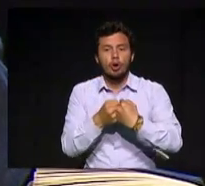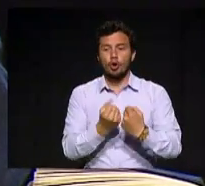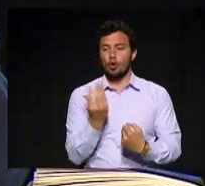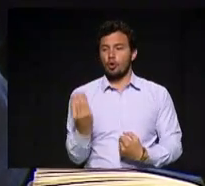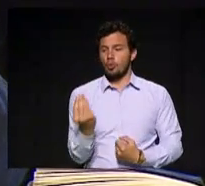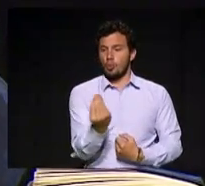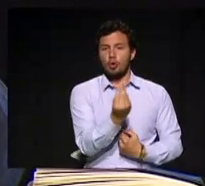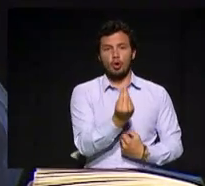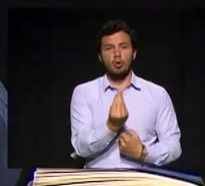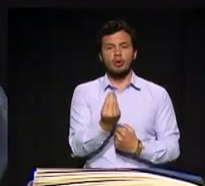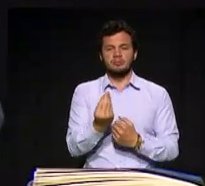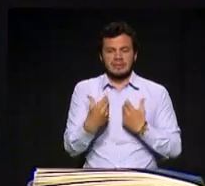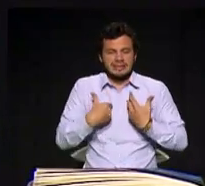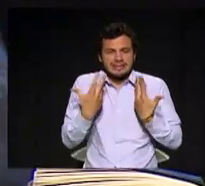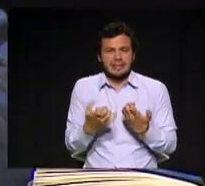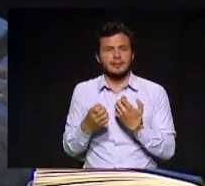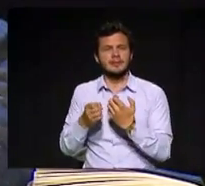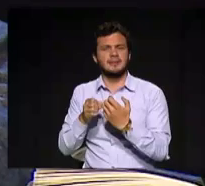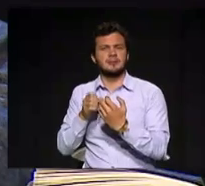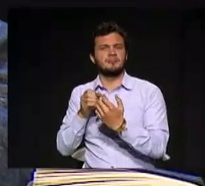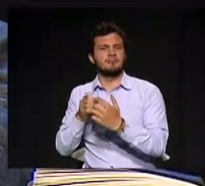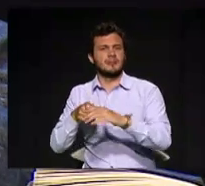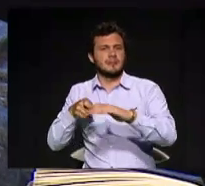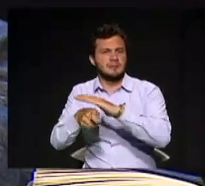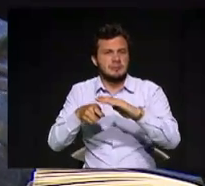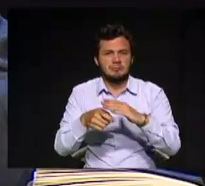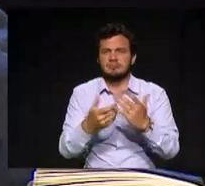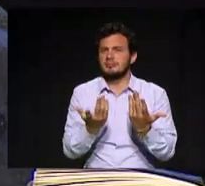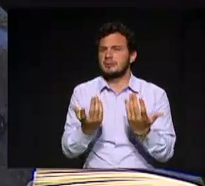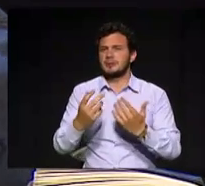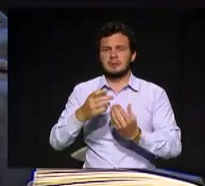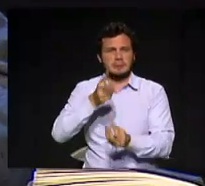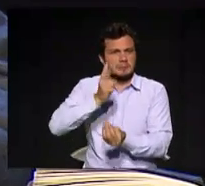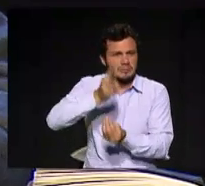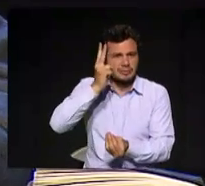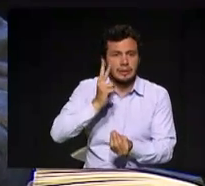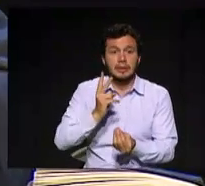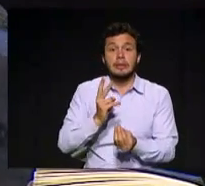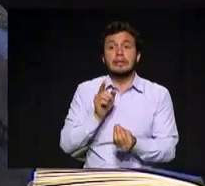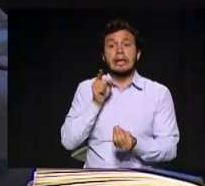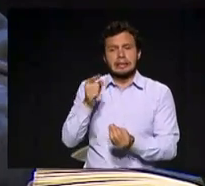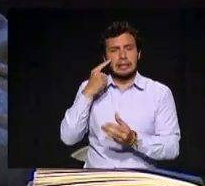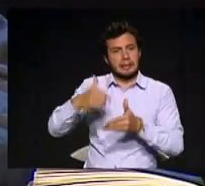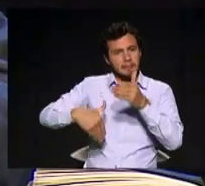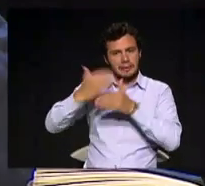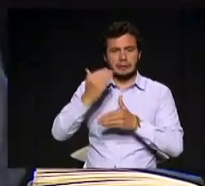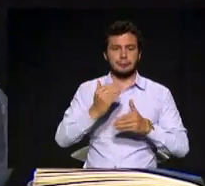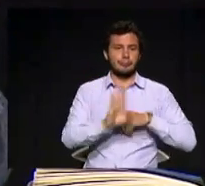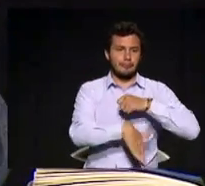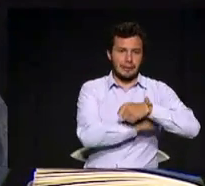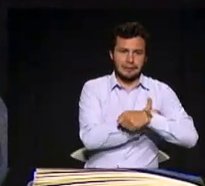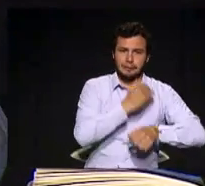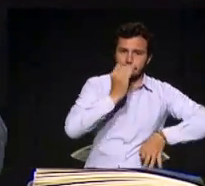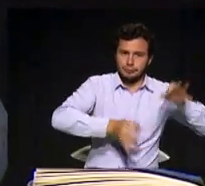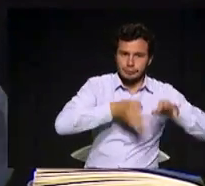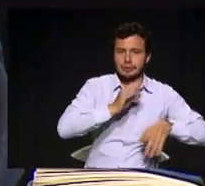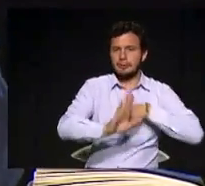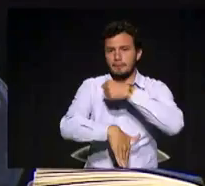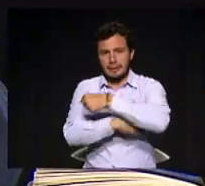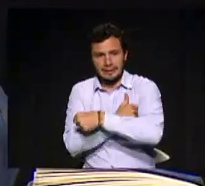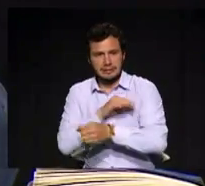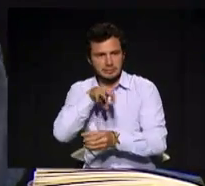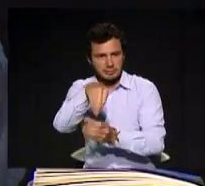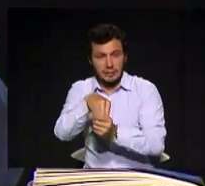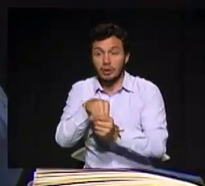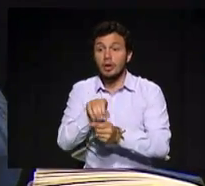delincuencial encuentren en la legalidad una oportunidad de vida que articuladamente comisario de justicia emisor interior logremos que las rentas se vuelvan